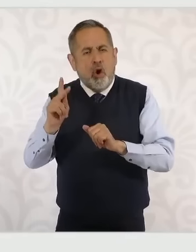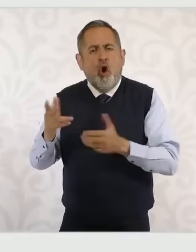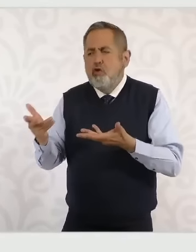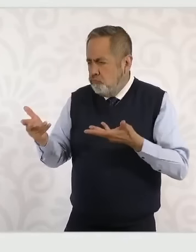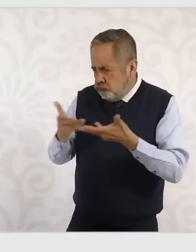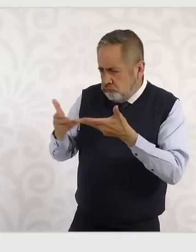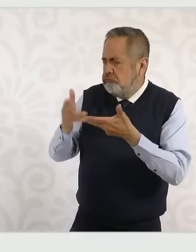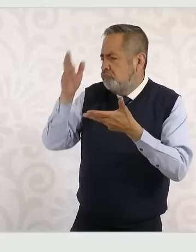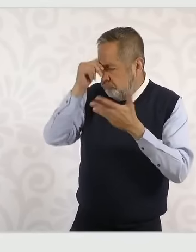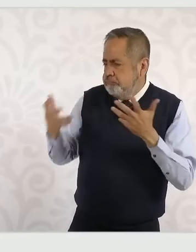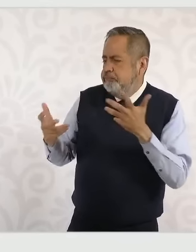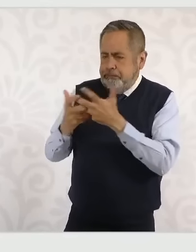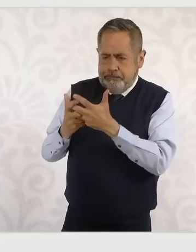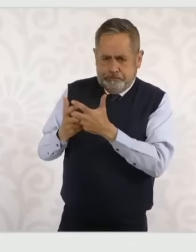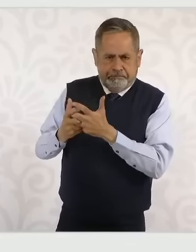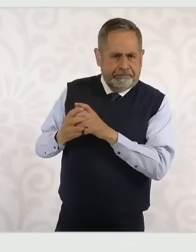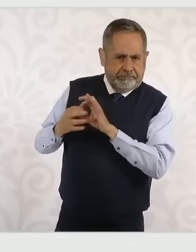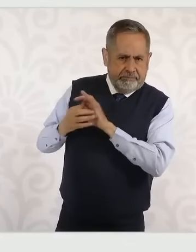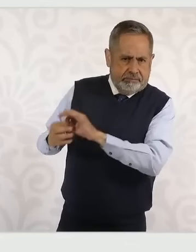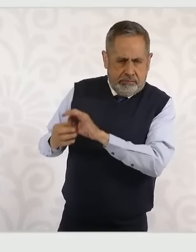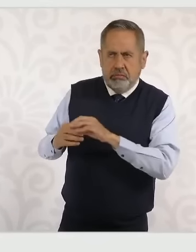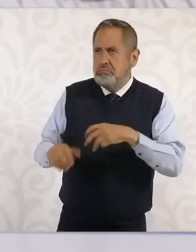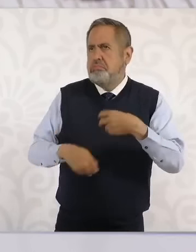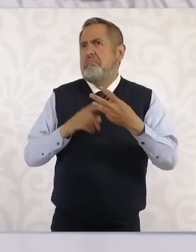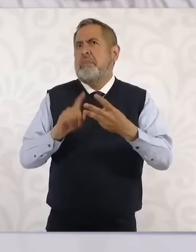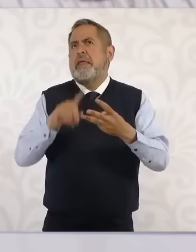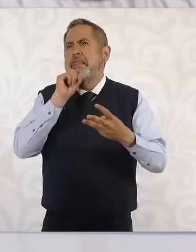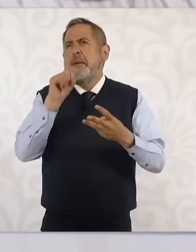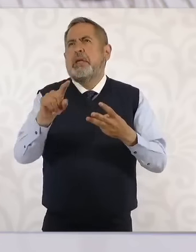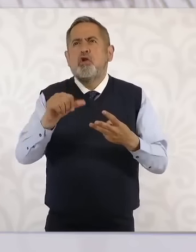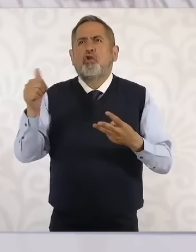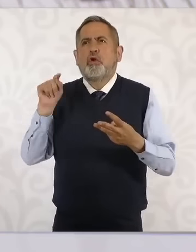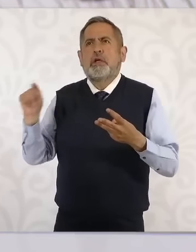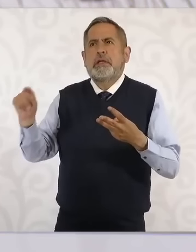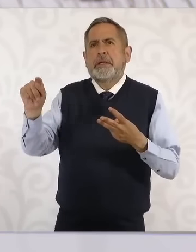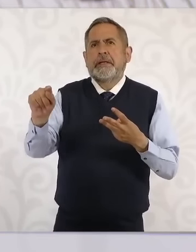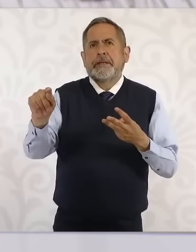para fortalecer las alianzas. Vino el